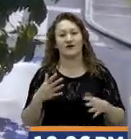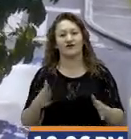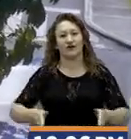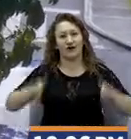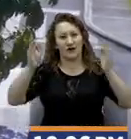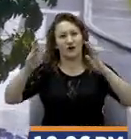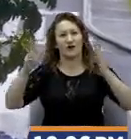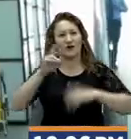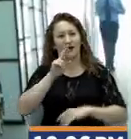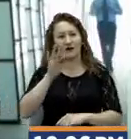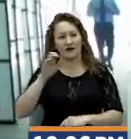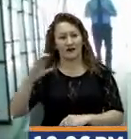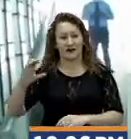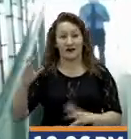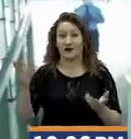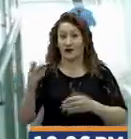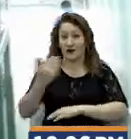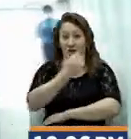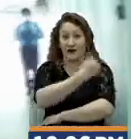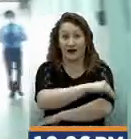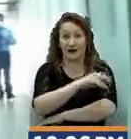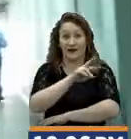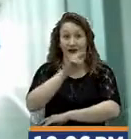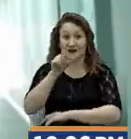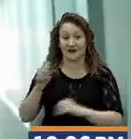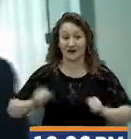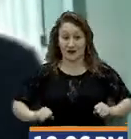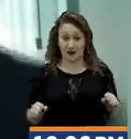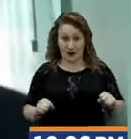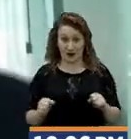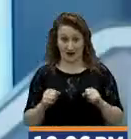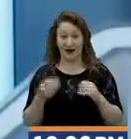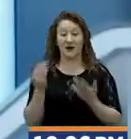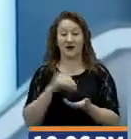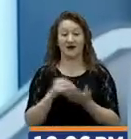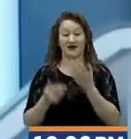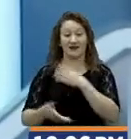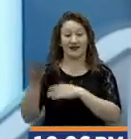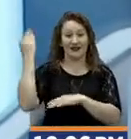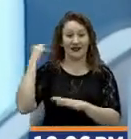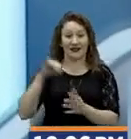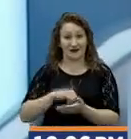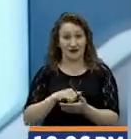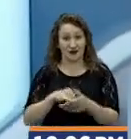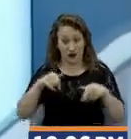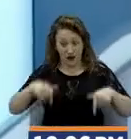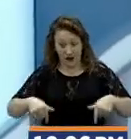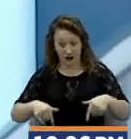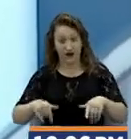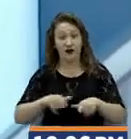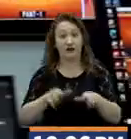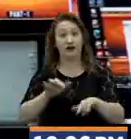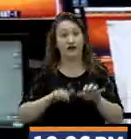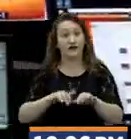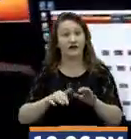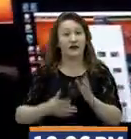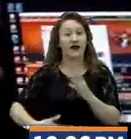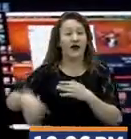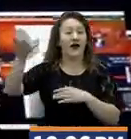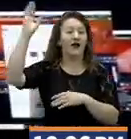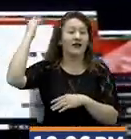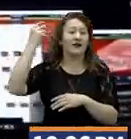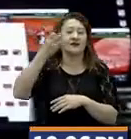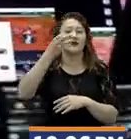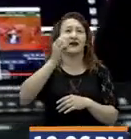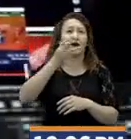sistema de medios públicos en la calle 26 de Bogotá volvieron a las viejas andanzas, porque en estos estudios y oficinas se hicieron los noticieros en Colombia hace